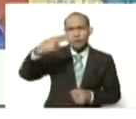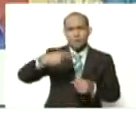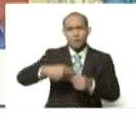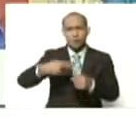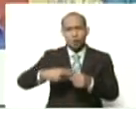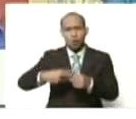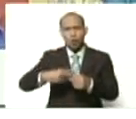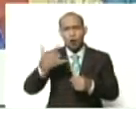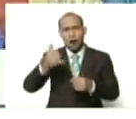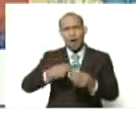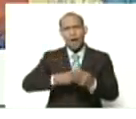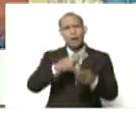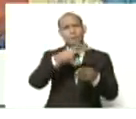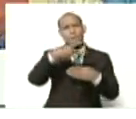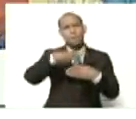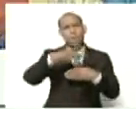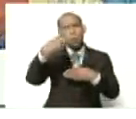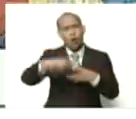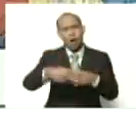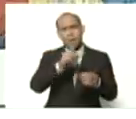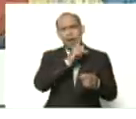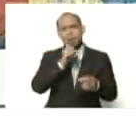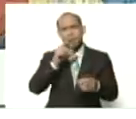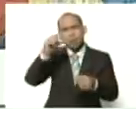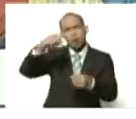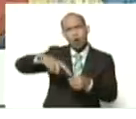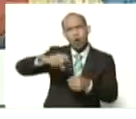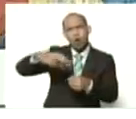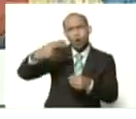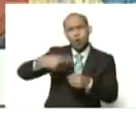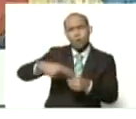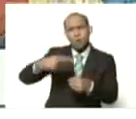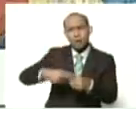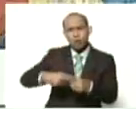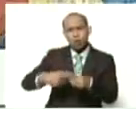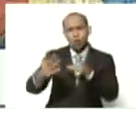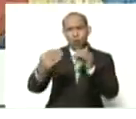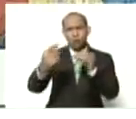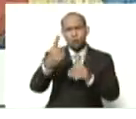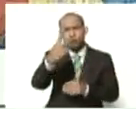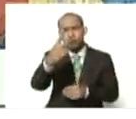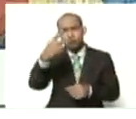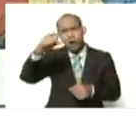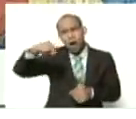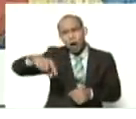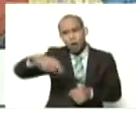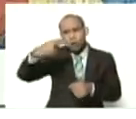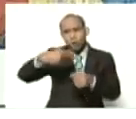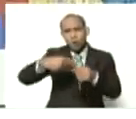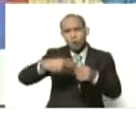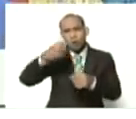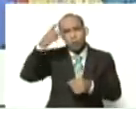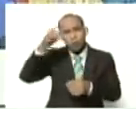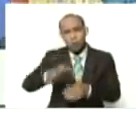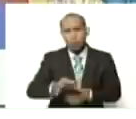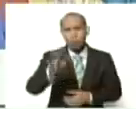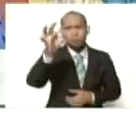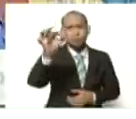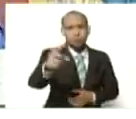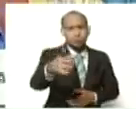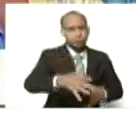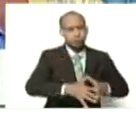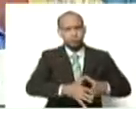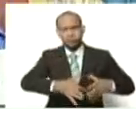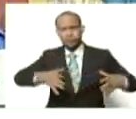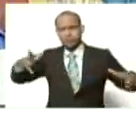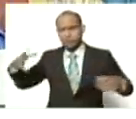llamado La Gota de Petróleo. Hablaban de una gota de petróleo para el pueblo. Con esa inmensa